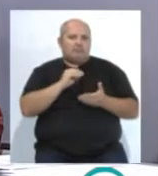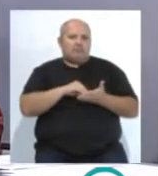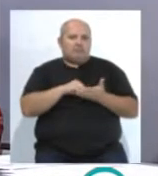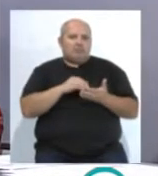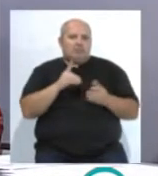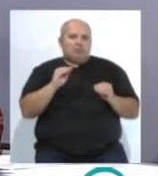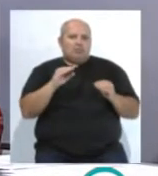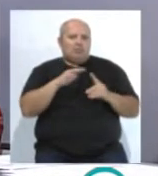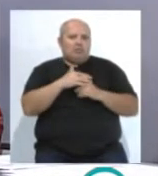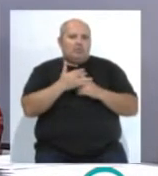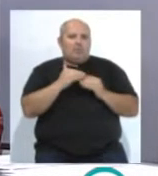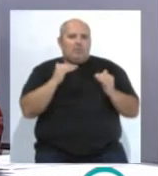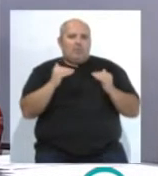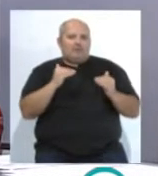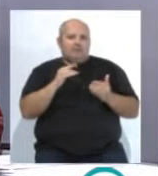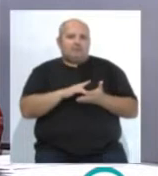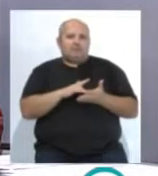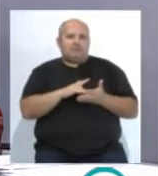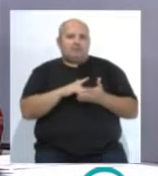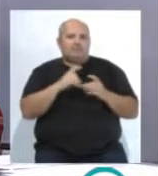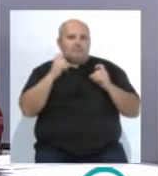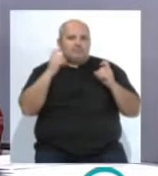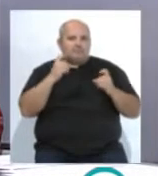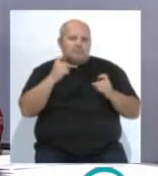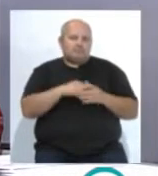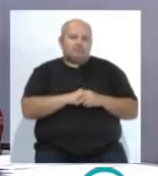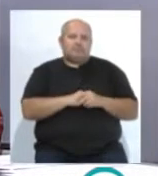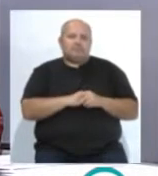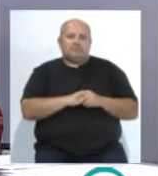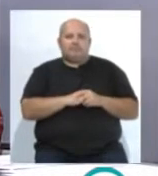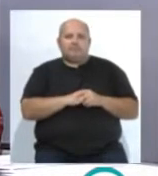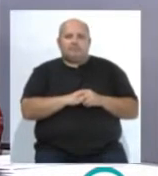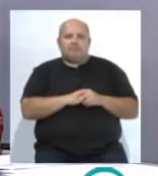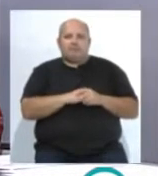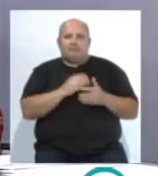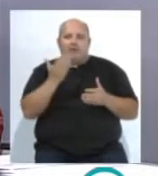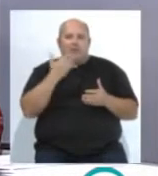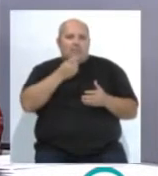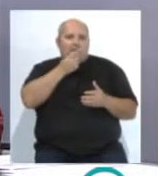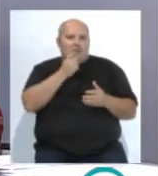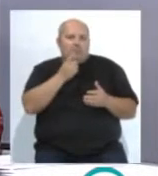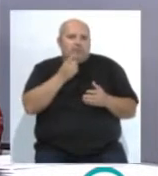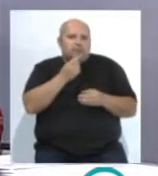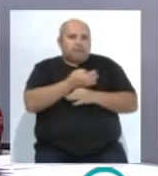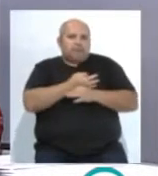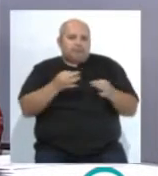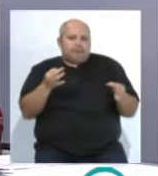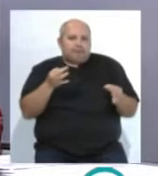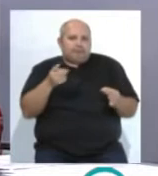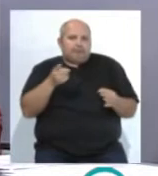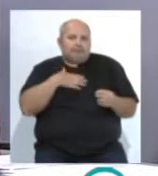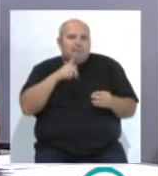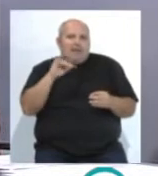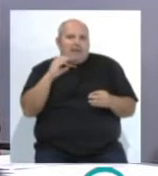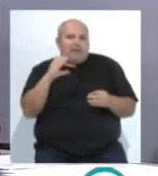por asomo en su momento álgido. Salvi lo intenta, yo creo que es un querer y no poder, aunque ayer no lo hizo mal del todo, pero sigue sin estar. Y